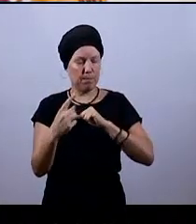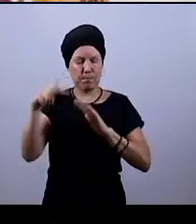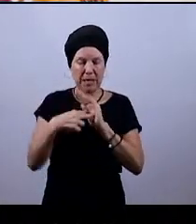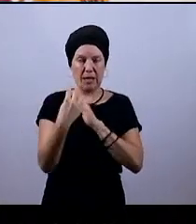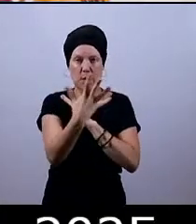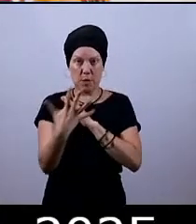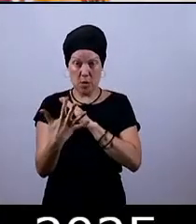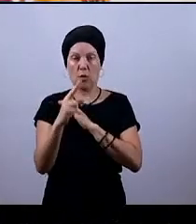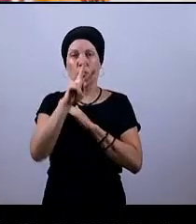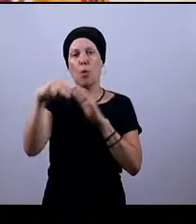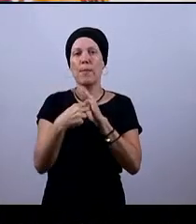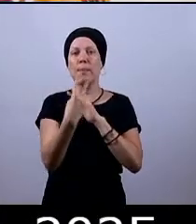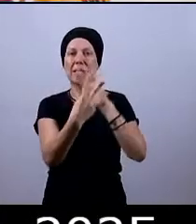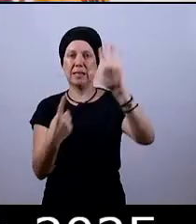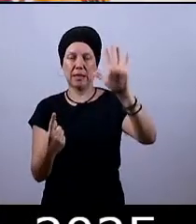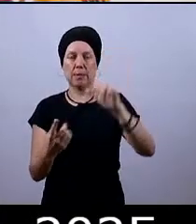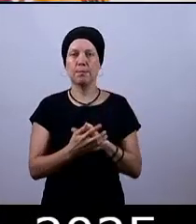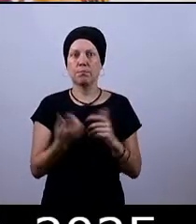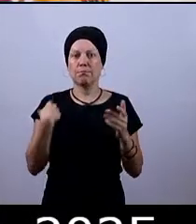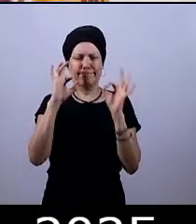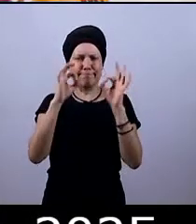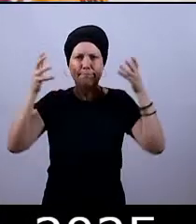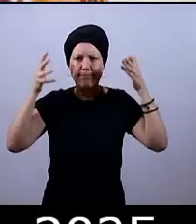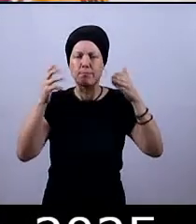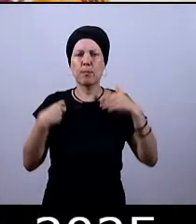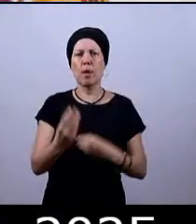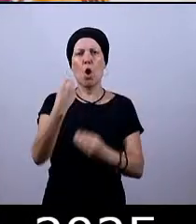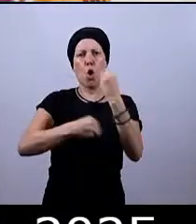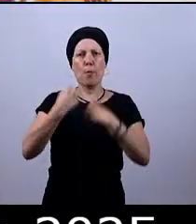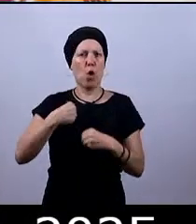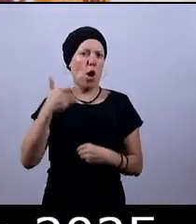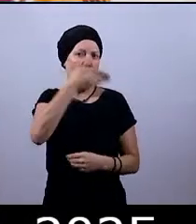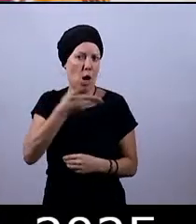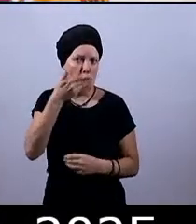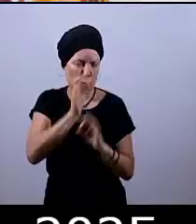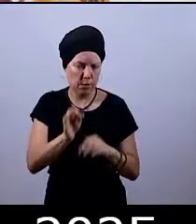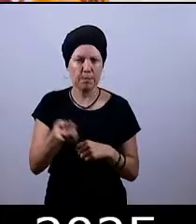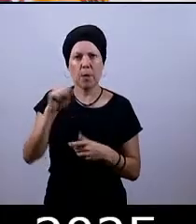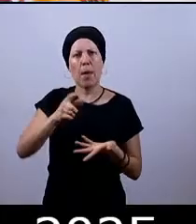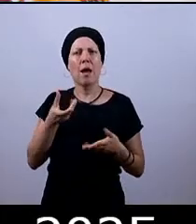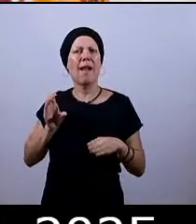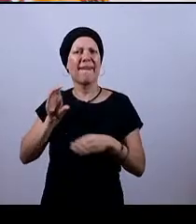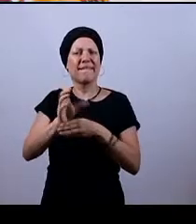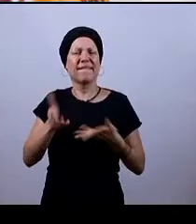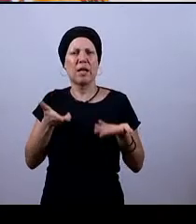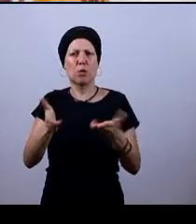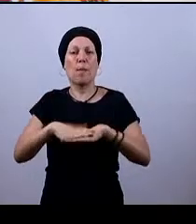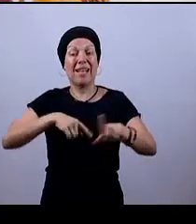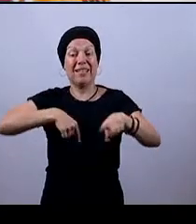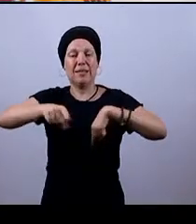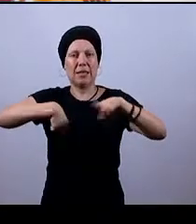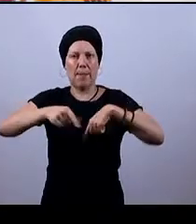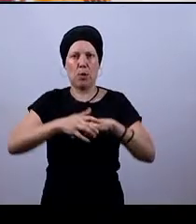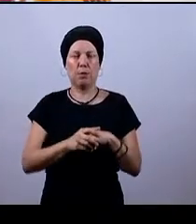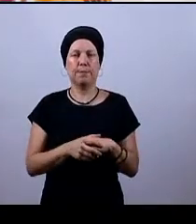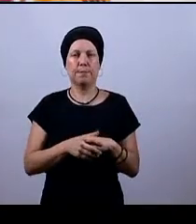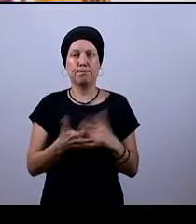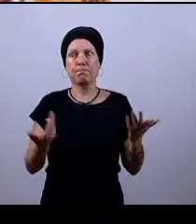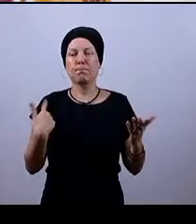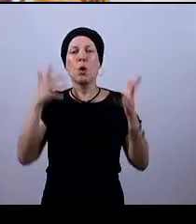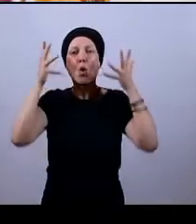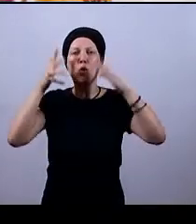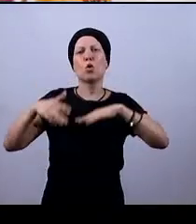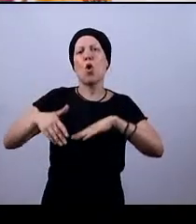2025-2026. Nos estamos refiriendo concretamente a los comedores escolares y a las ayudas para el transporte, para las cuales el Consejo